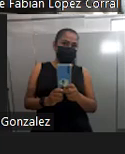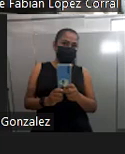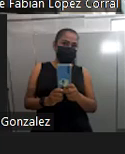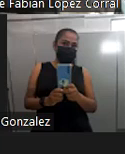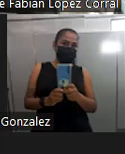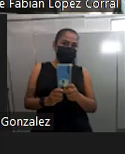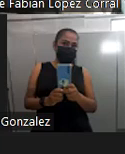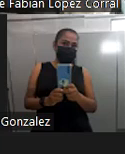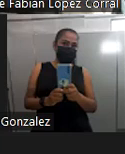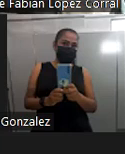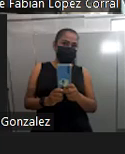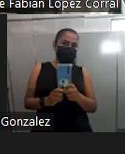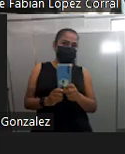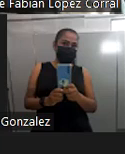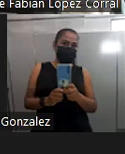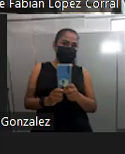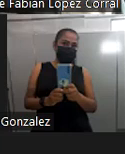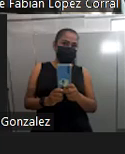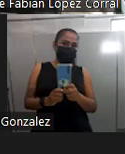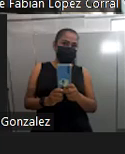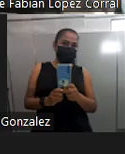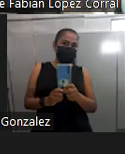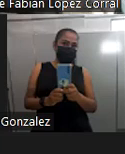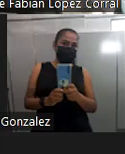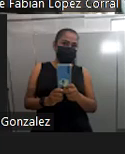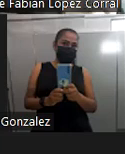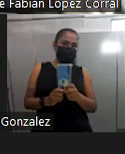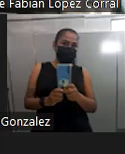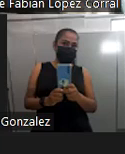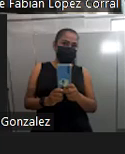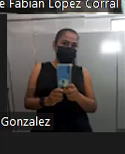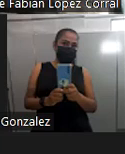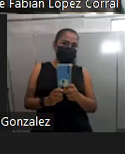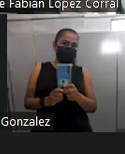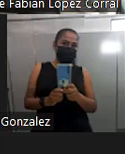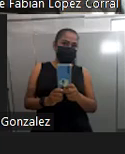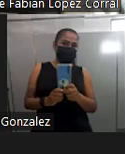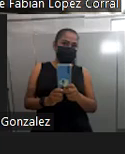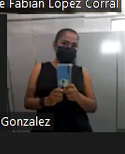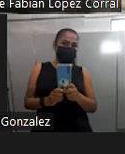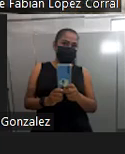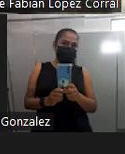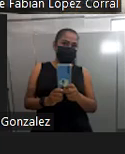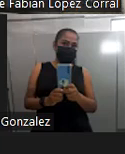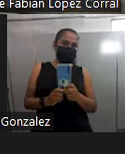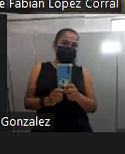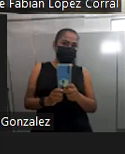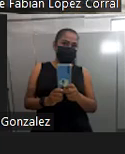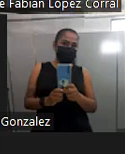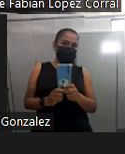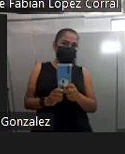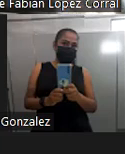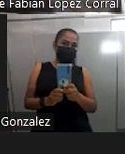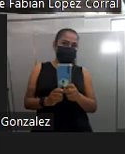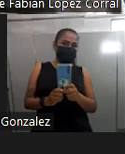va a ser un cuerpo inorgánico sale eso es algo muy importante como características principales van a tener la composición